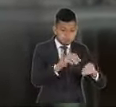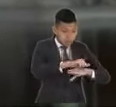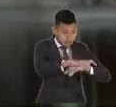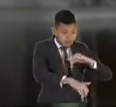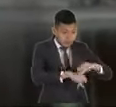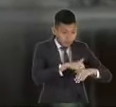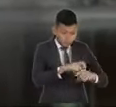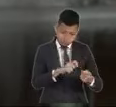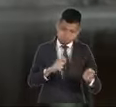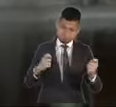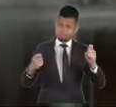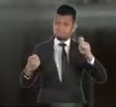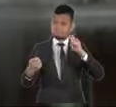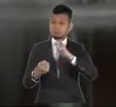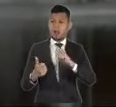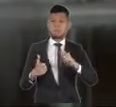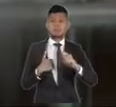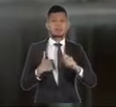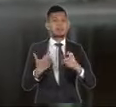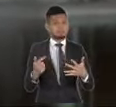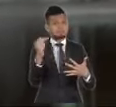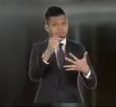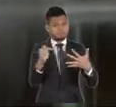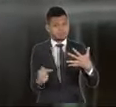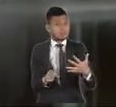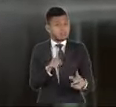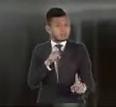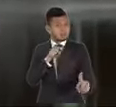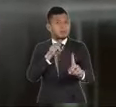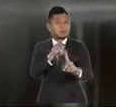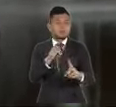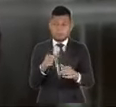reciclable. Esto con el fin de mitigar